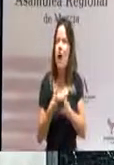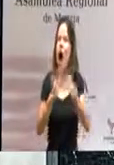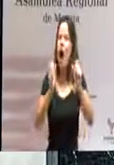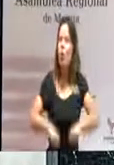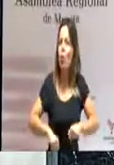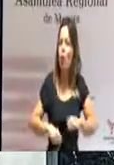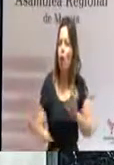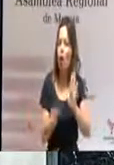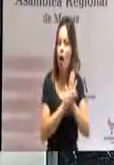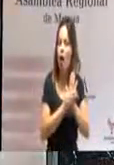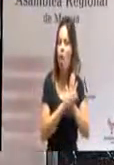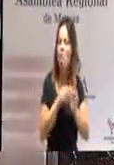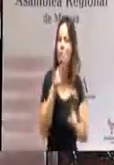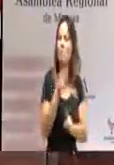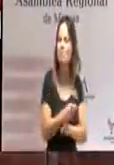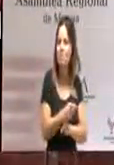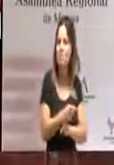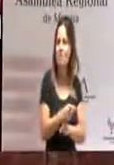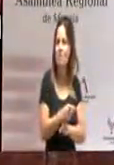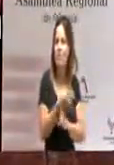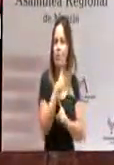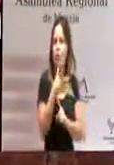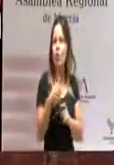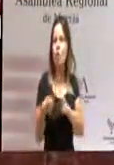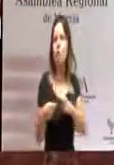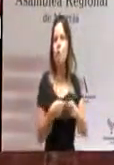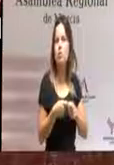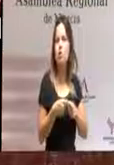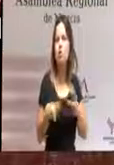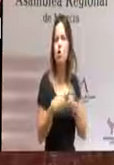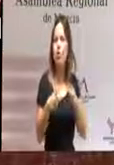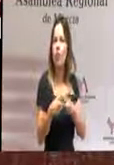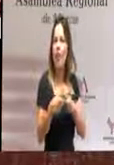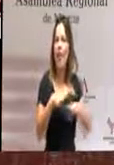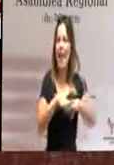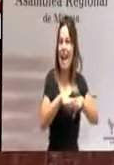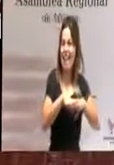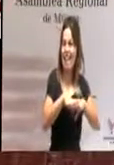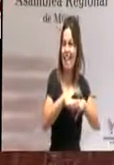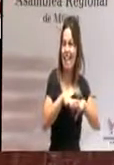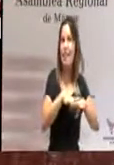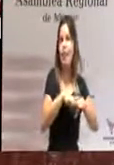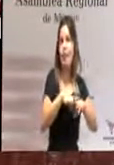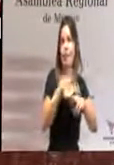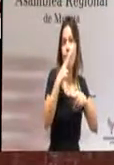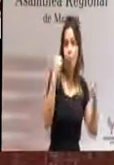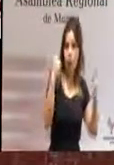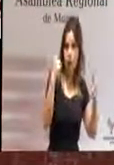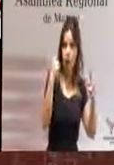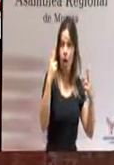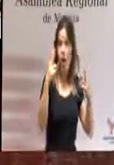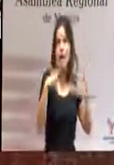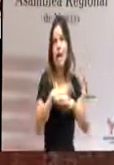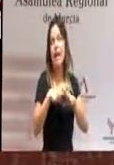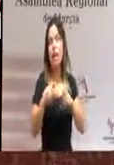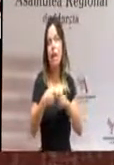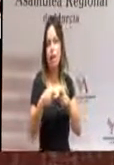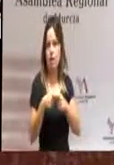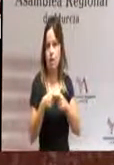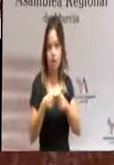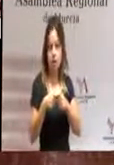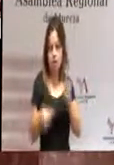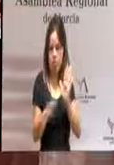no incorpore la exigencia de la corresponsabilidad social entre redes, entre la red pública y la red concertada.